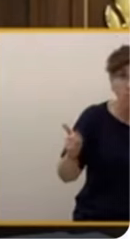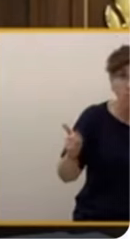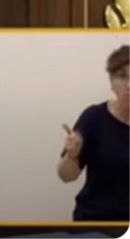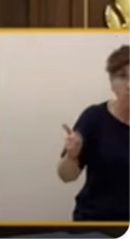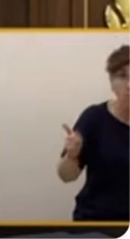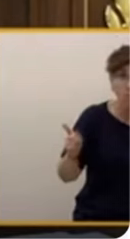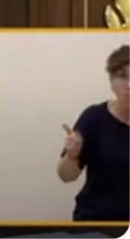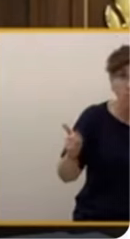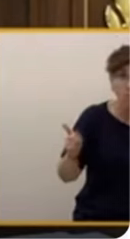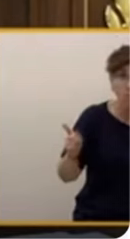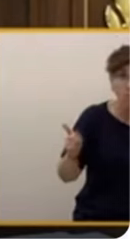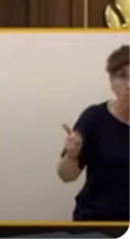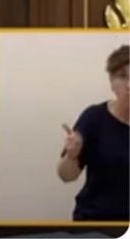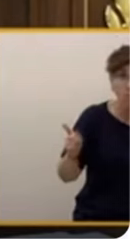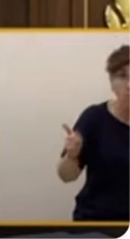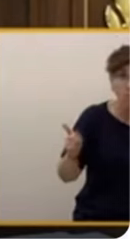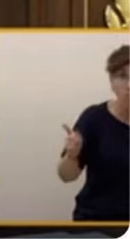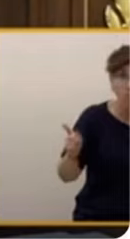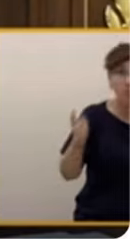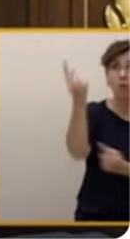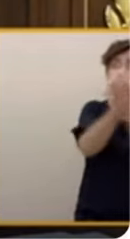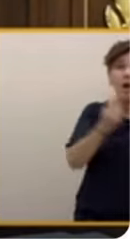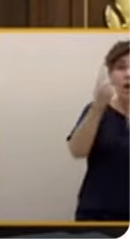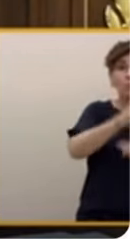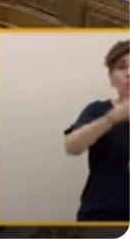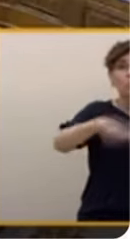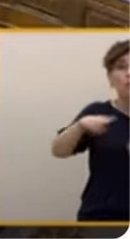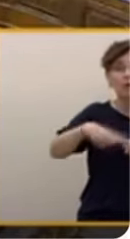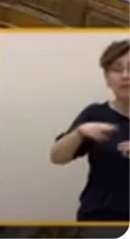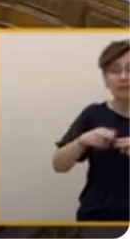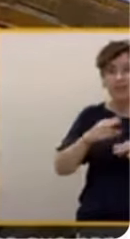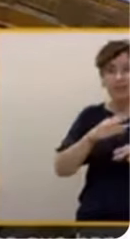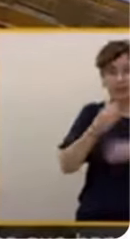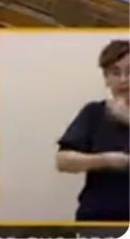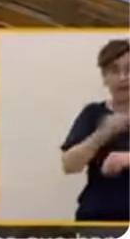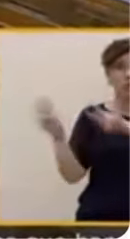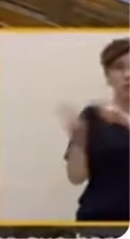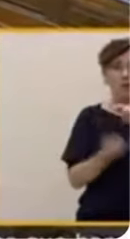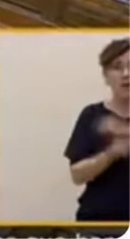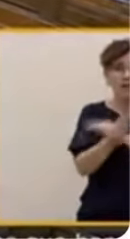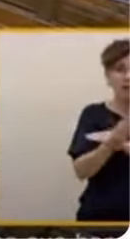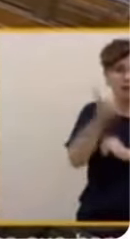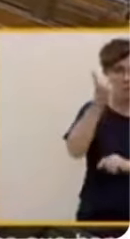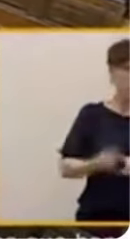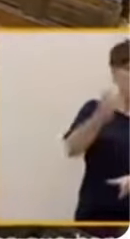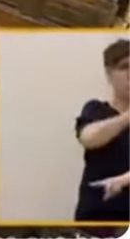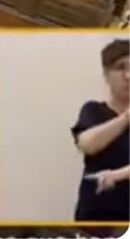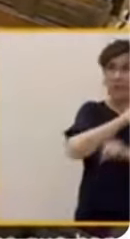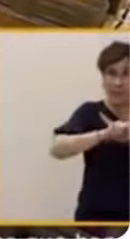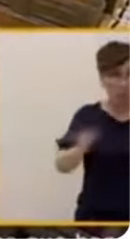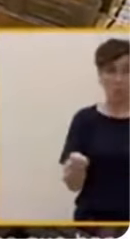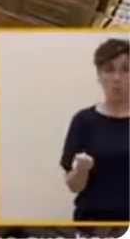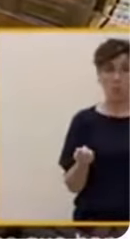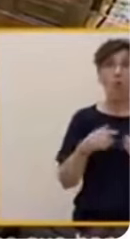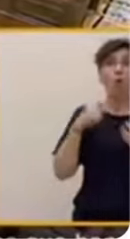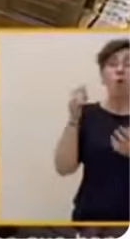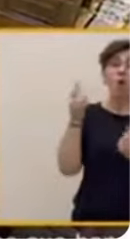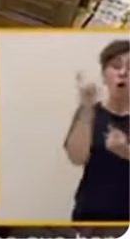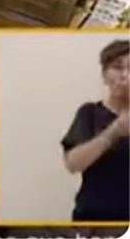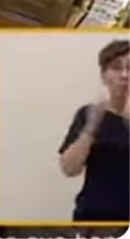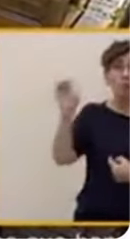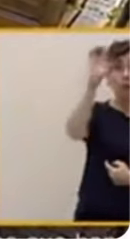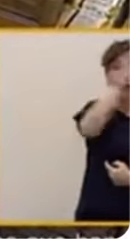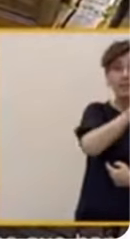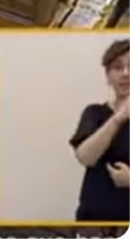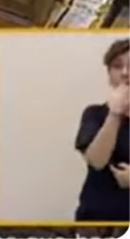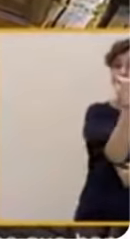detrás de esto, que también tiene su interpretación. Ni siquiera aquellas que han cercenado la libertad de los jóvenes restringiendo el derecho al aborto o el